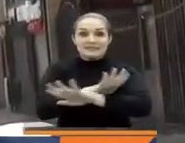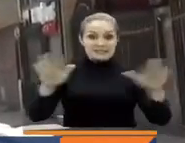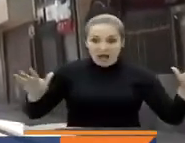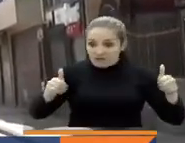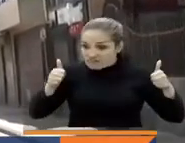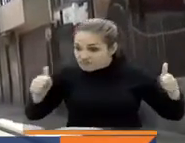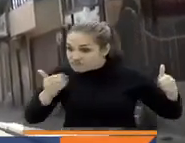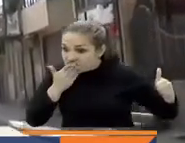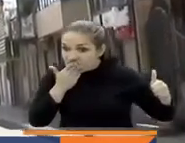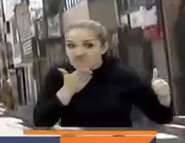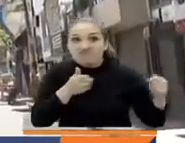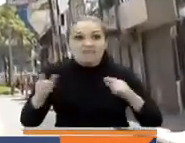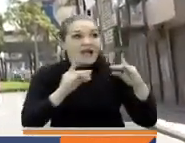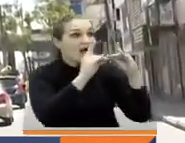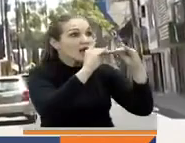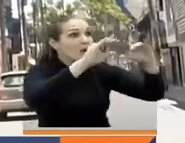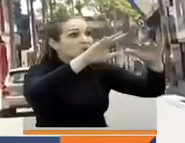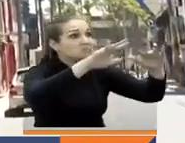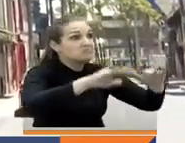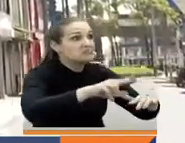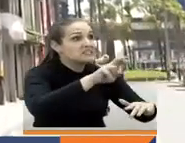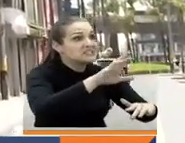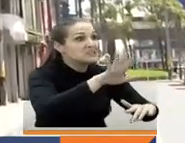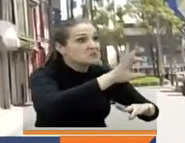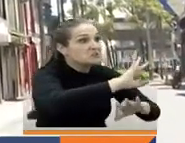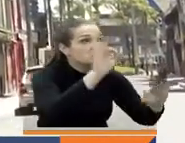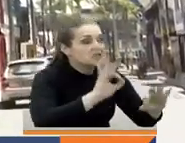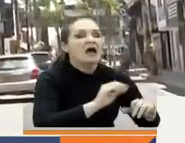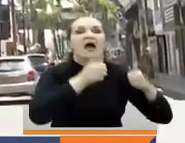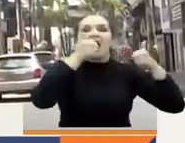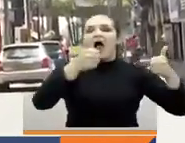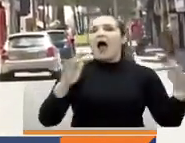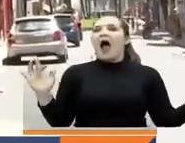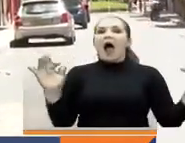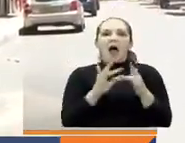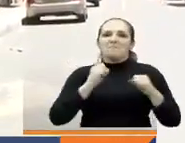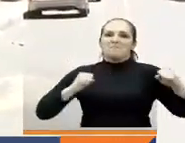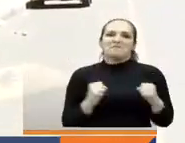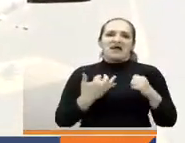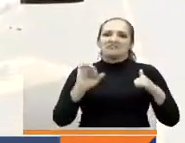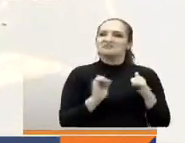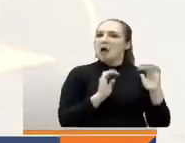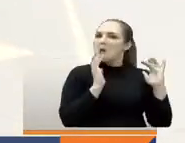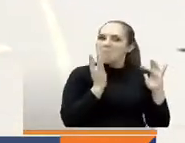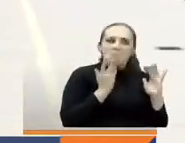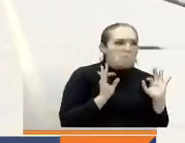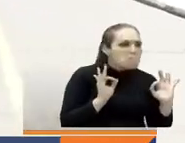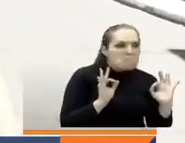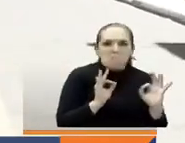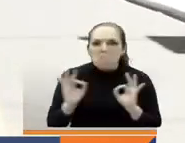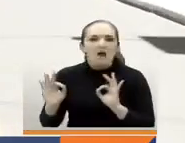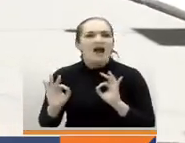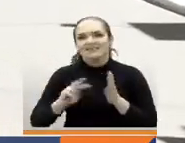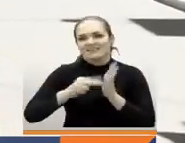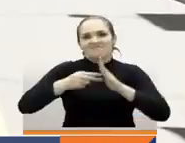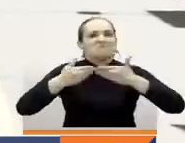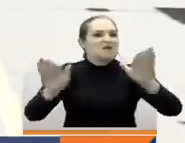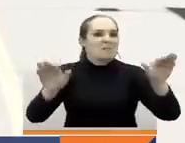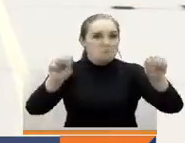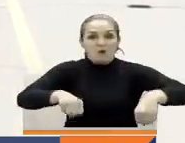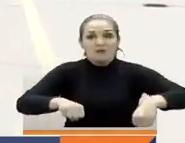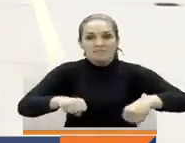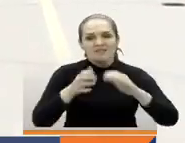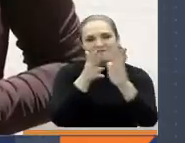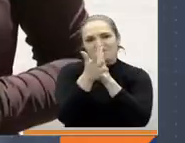de camas UCI menor del 75%, y Bogotá cumple con estas dos condiciones. Por el momento, esta es toda la información.